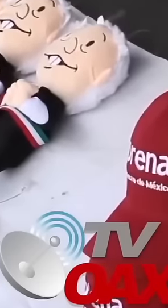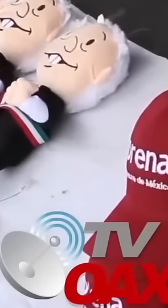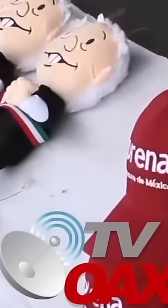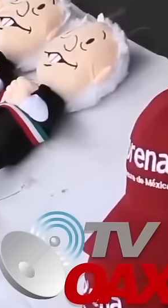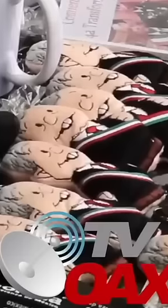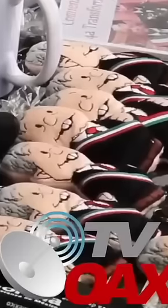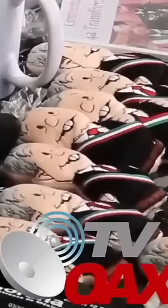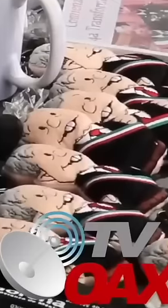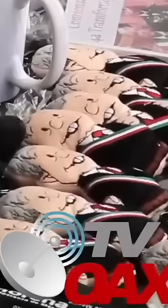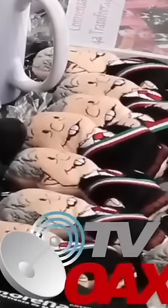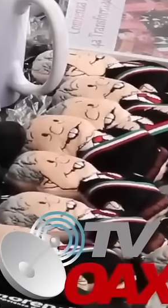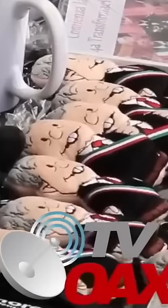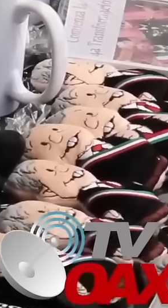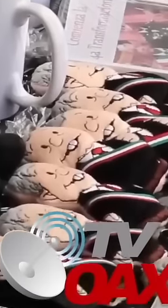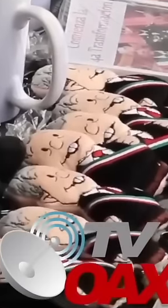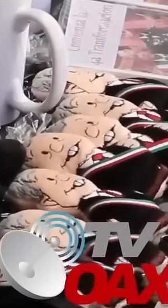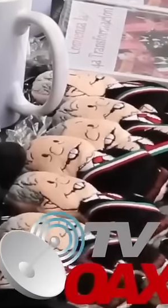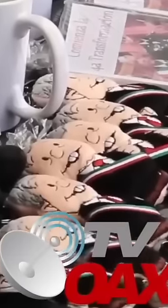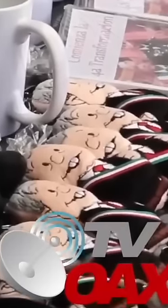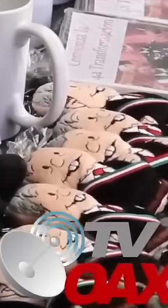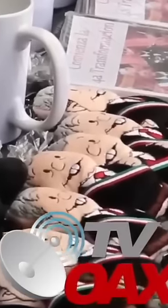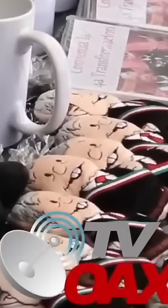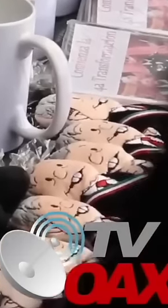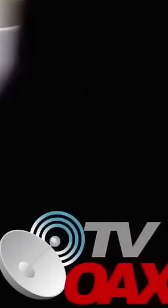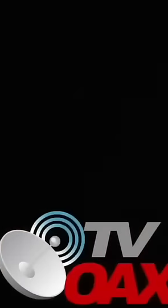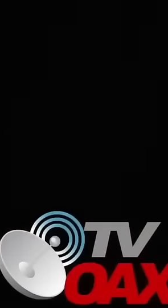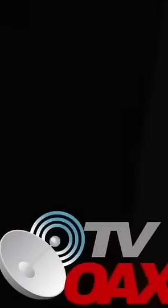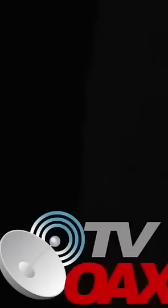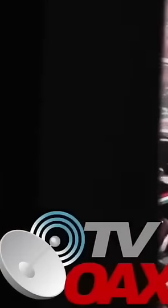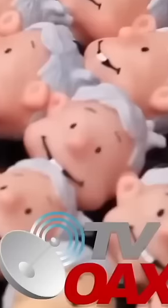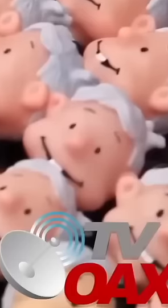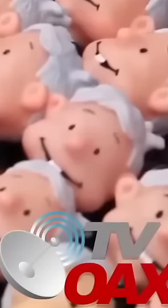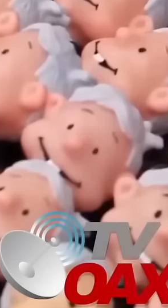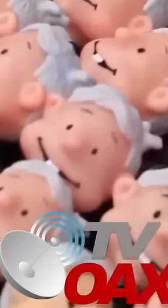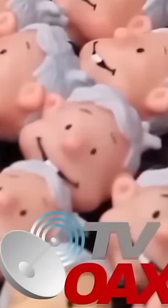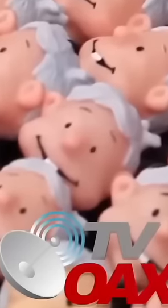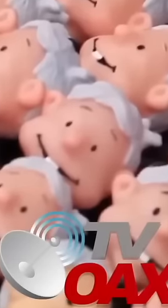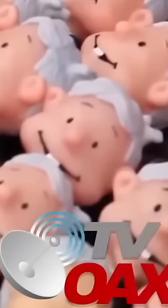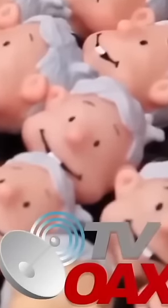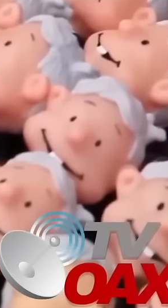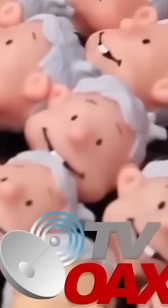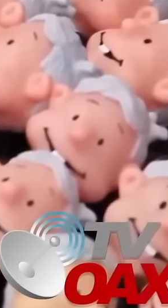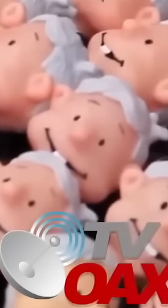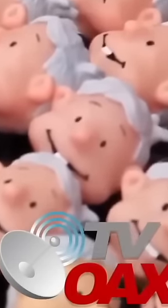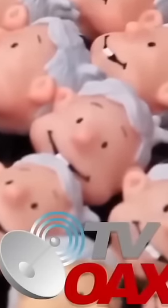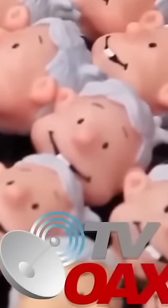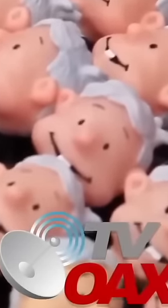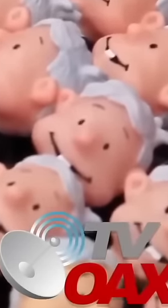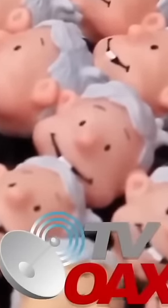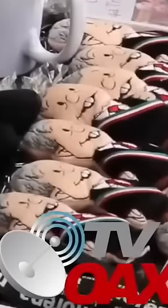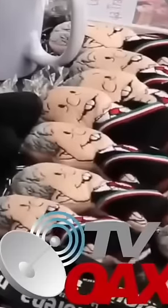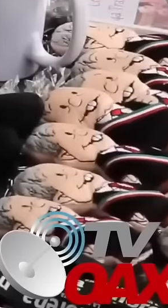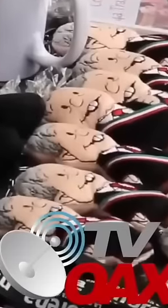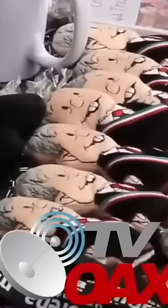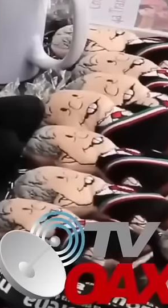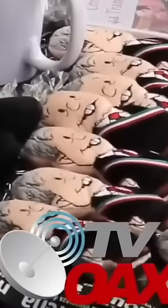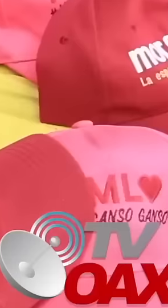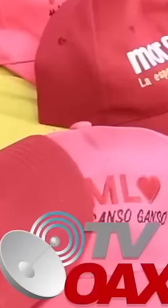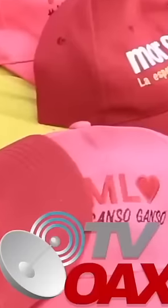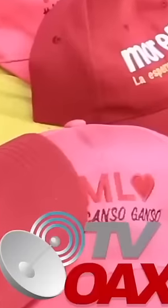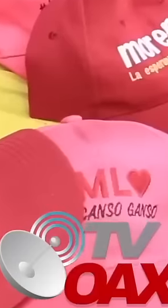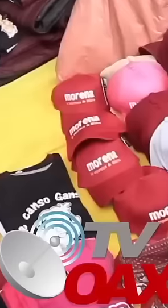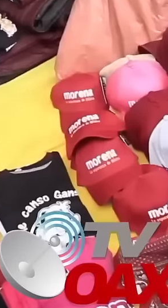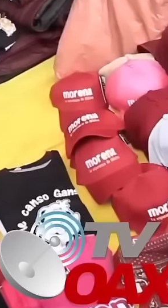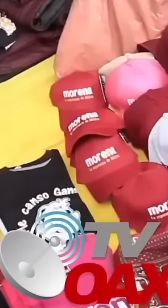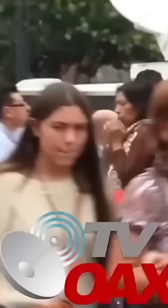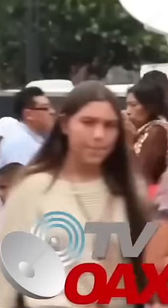puede ser de traje, guayabera o beisbolero, o por su función, peluche, llavero, imán, entre